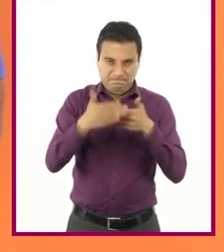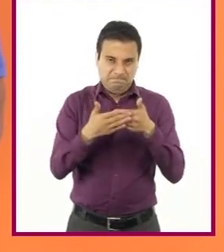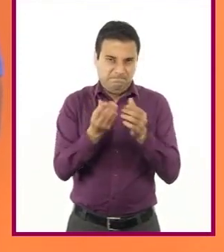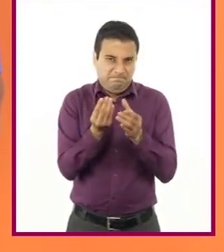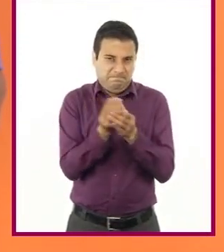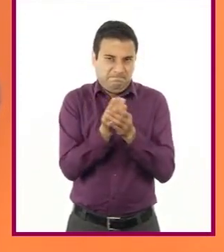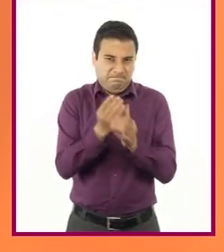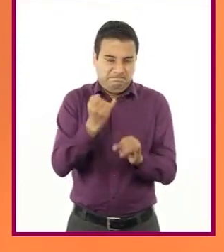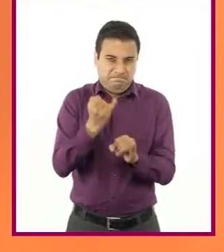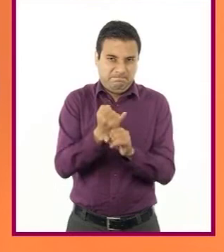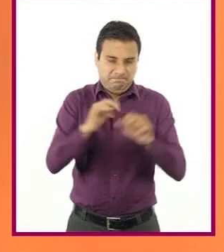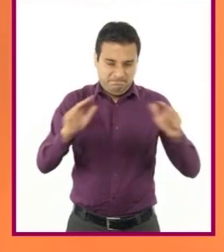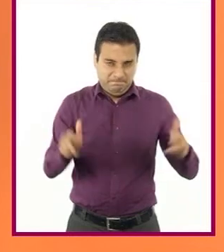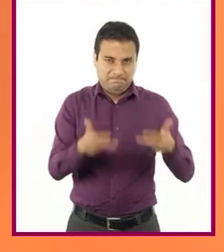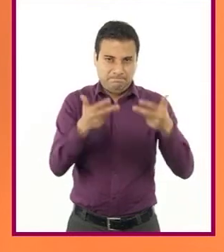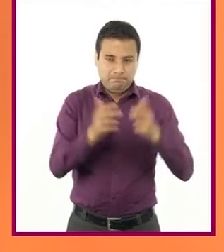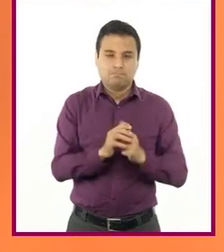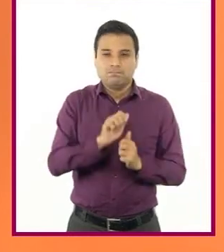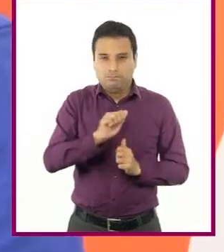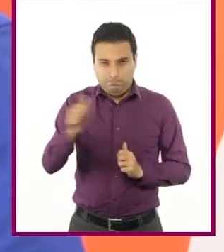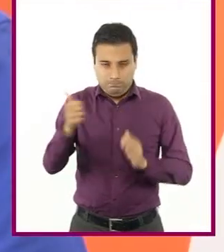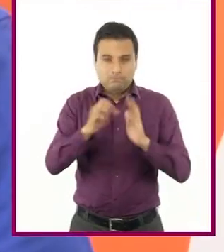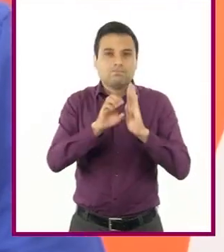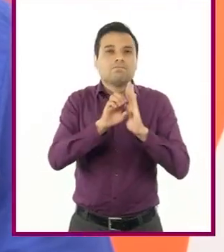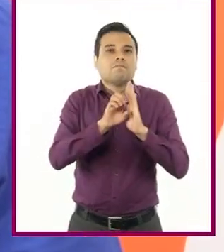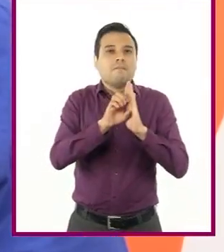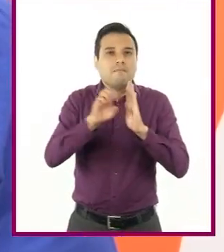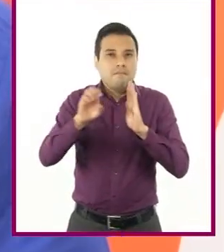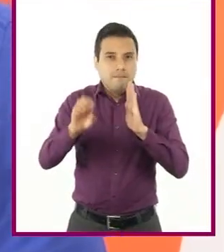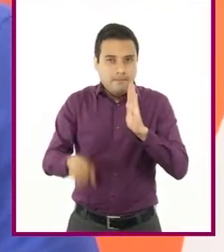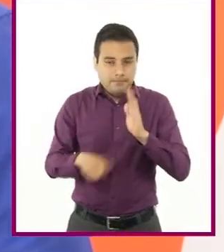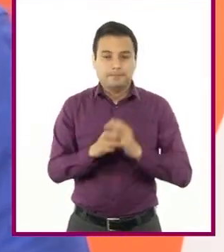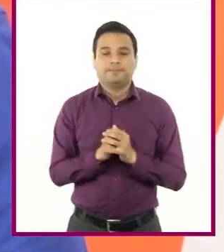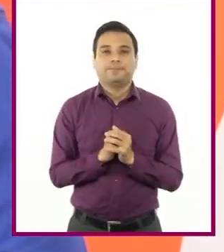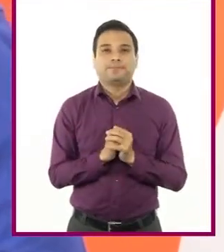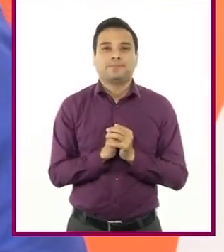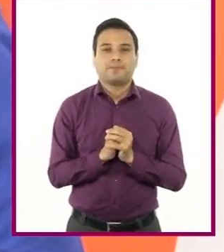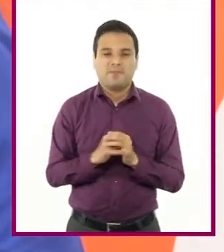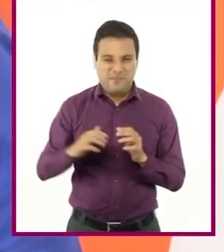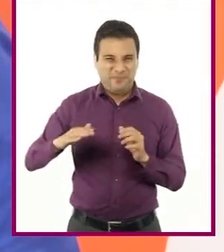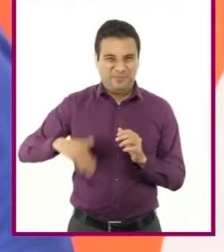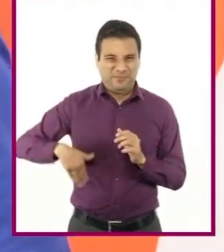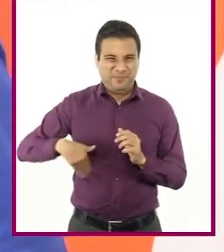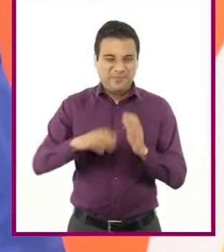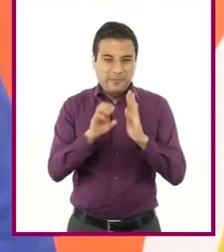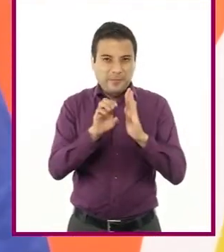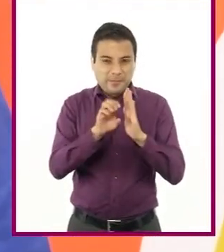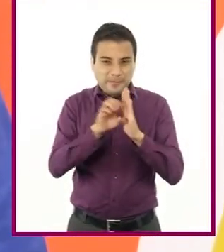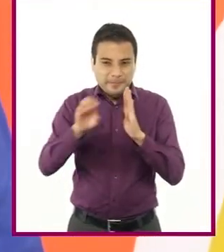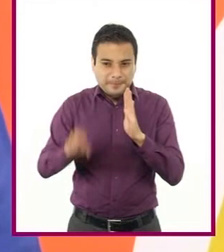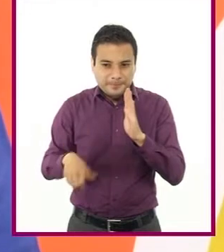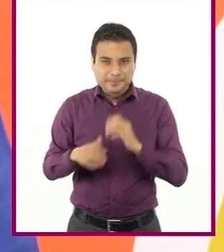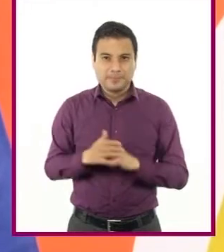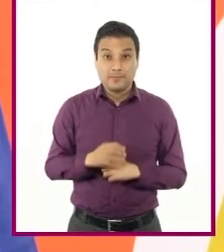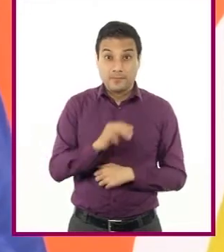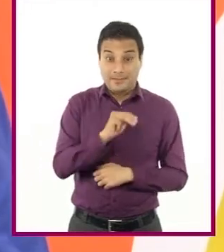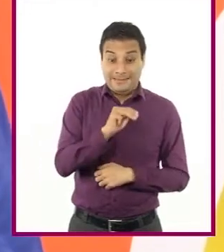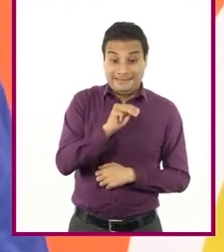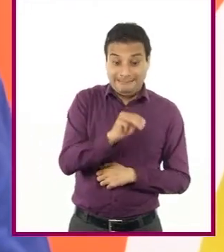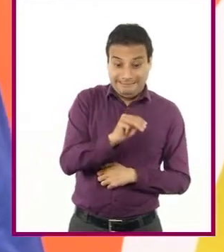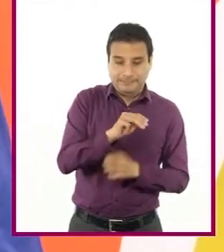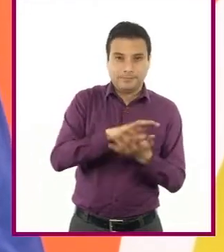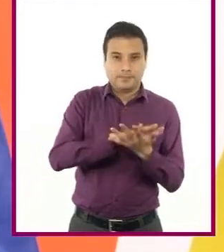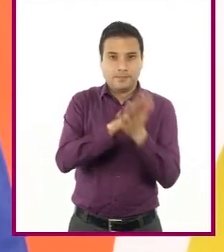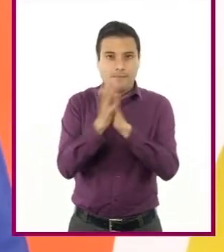distancia. Vayamos a otro reto. En el reto anterior, convertimos millas a kilómetros.